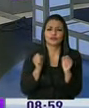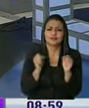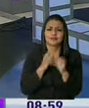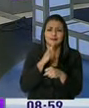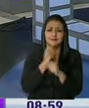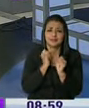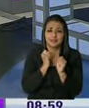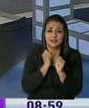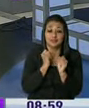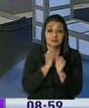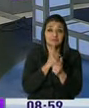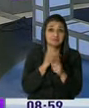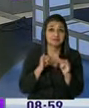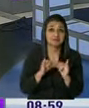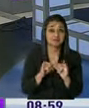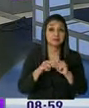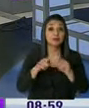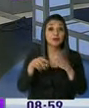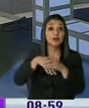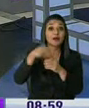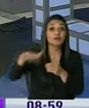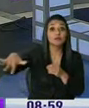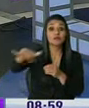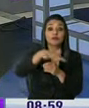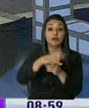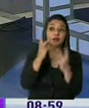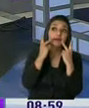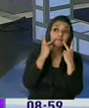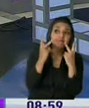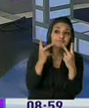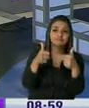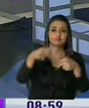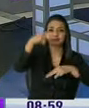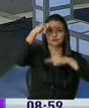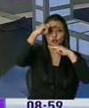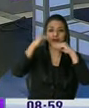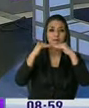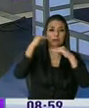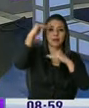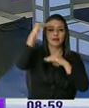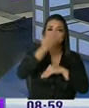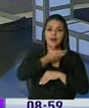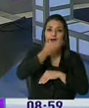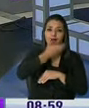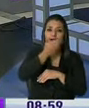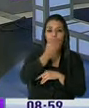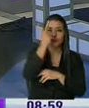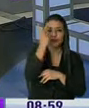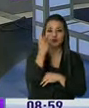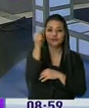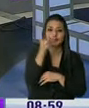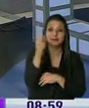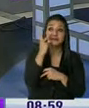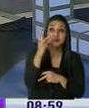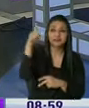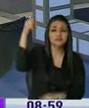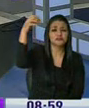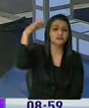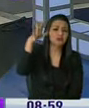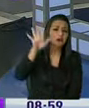está complicado, pero para afuera, en cambio, hay buenas noticias. Ha subido la temperatura, 12 grados centígrados. Vemos sol.